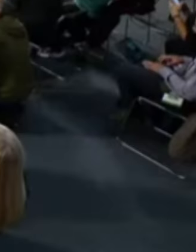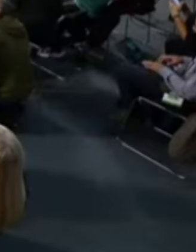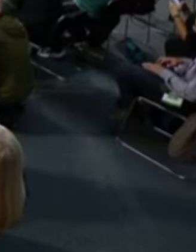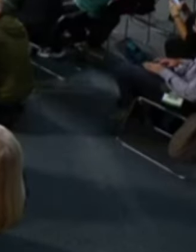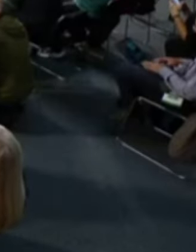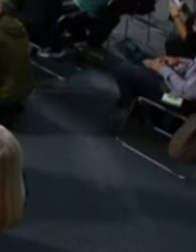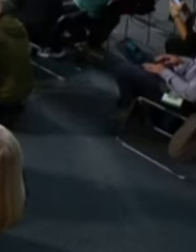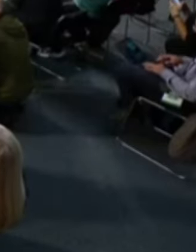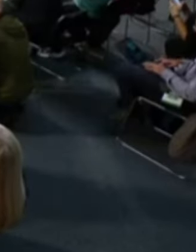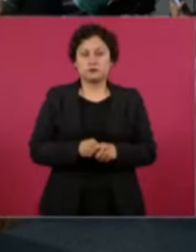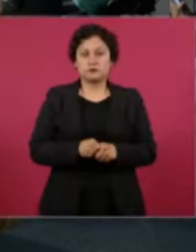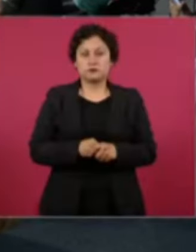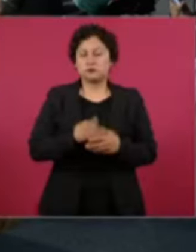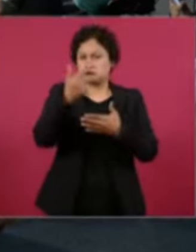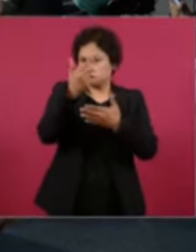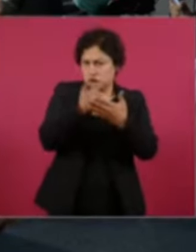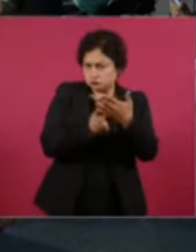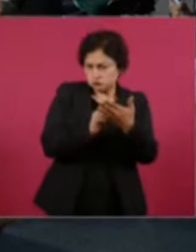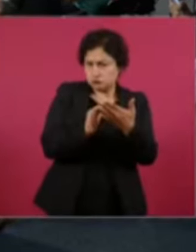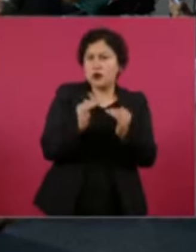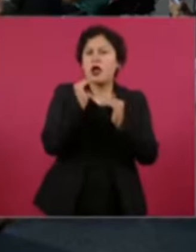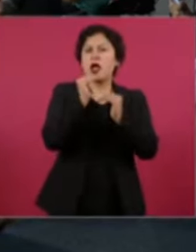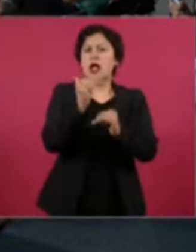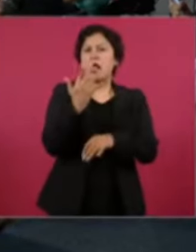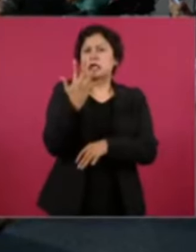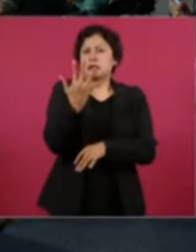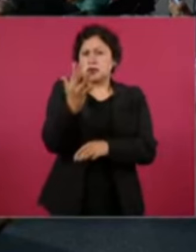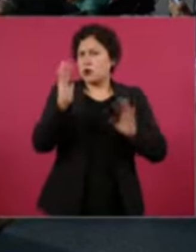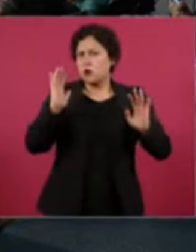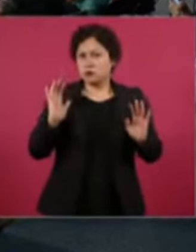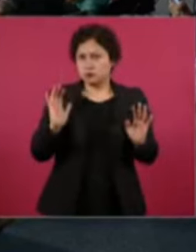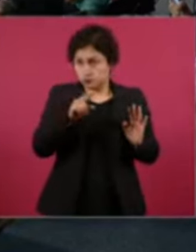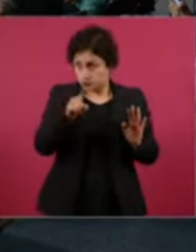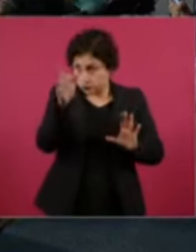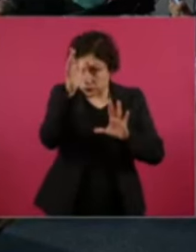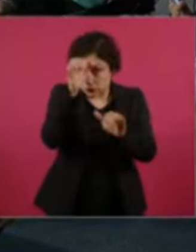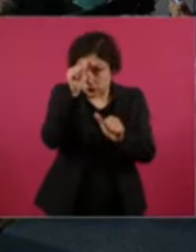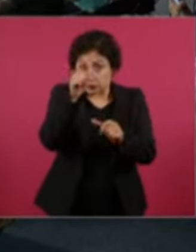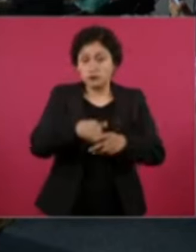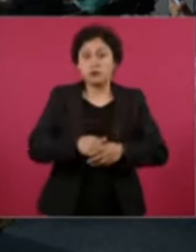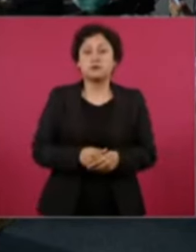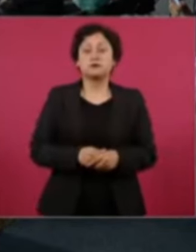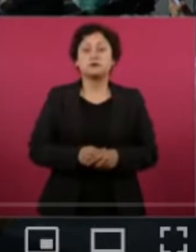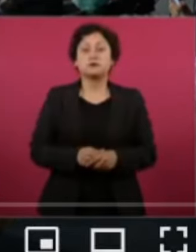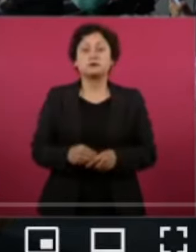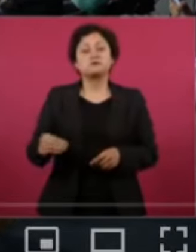A ver qué opinan.